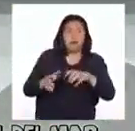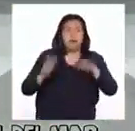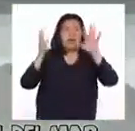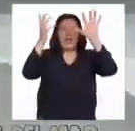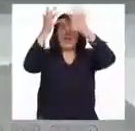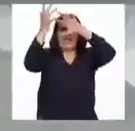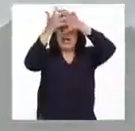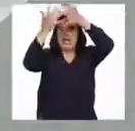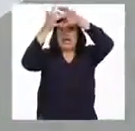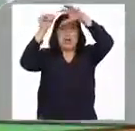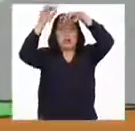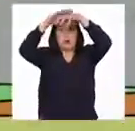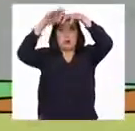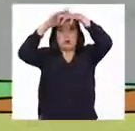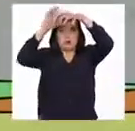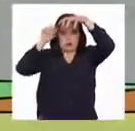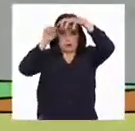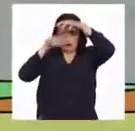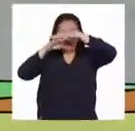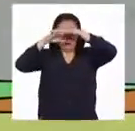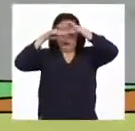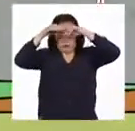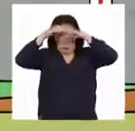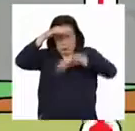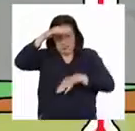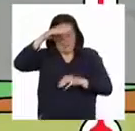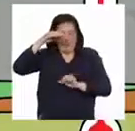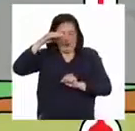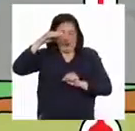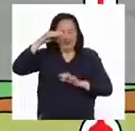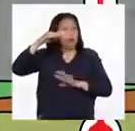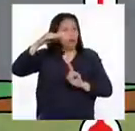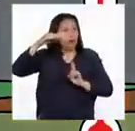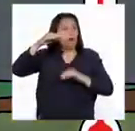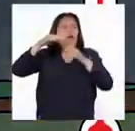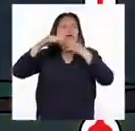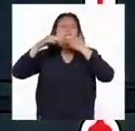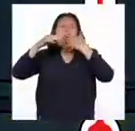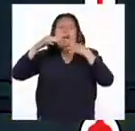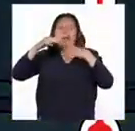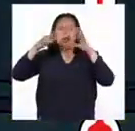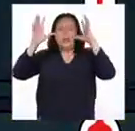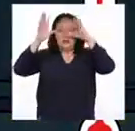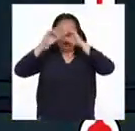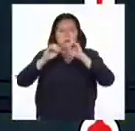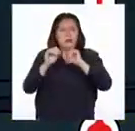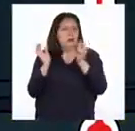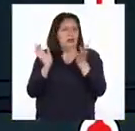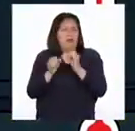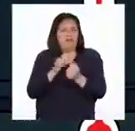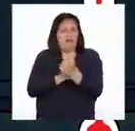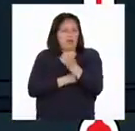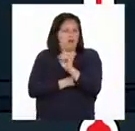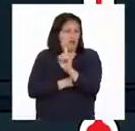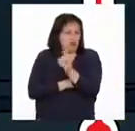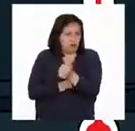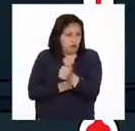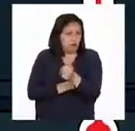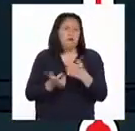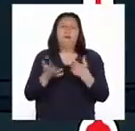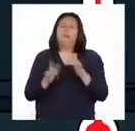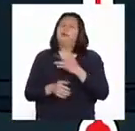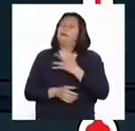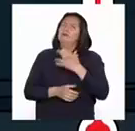nubes evitan que el suelo se enfríe rápidamente. Por lo tanto, el calor se mantiene durante la noche y el frío no es tan intenso.